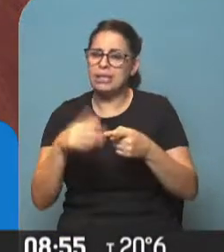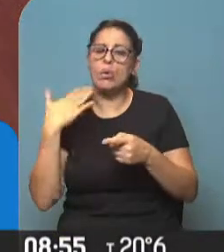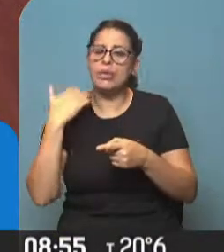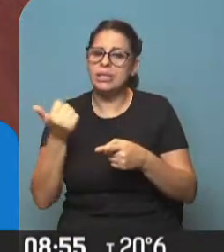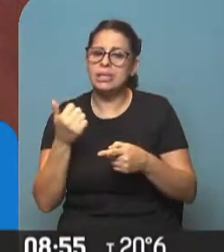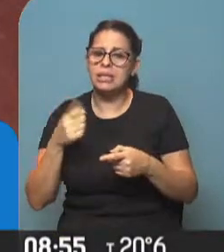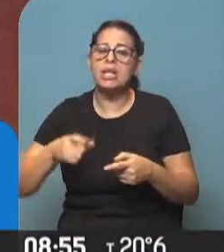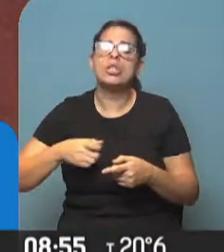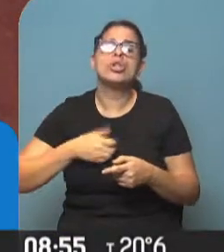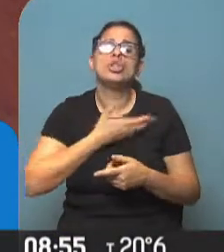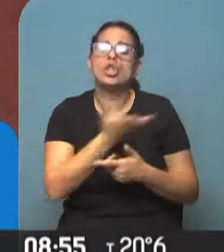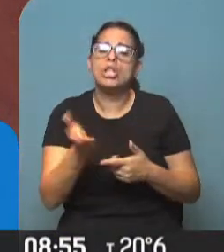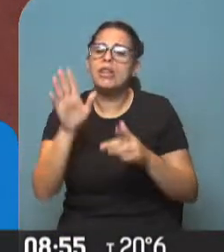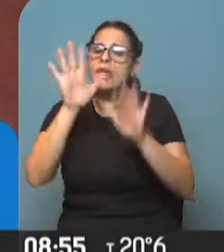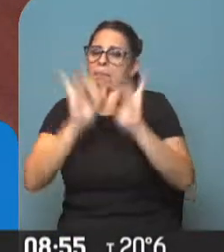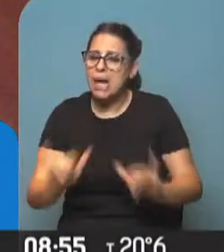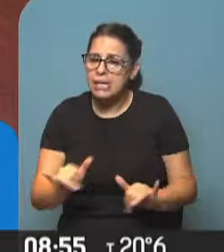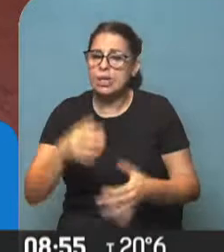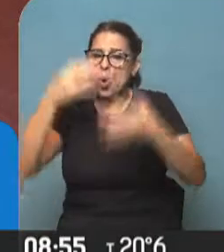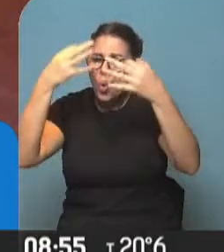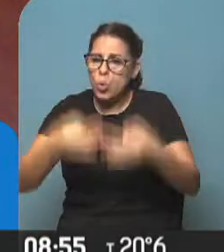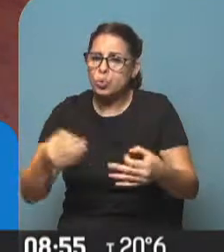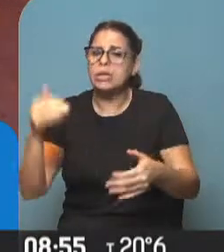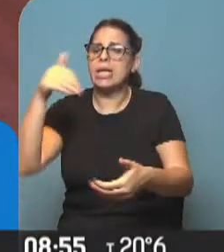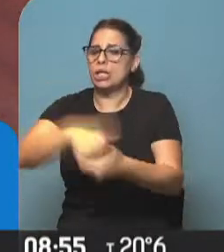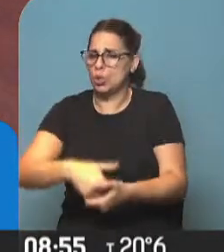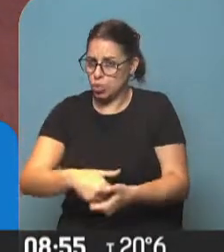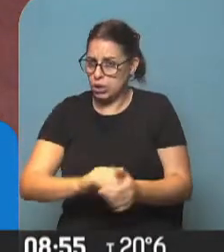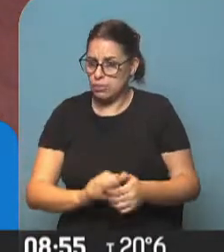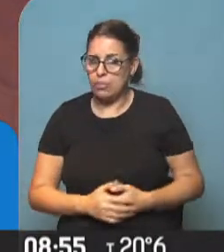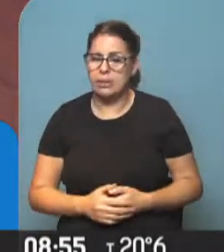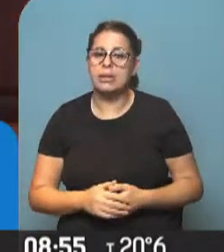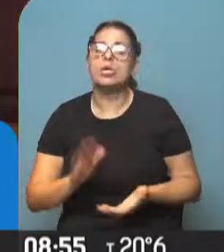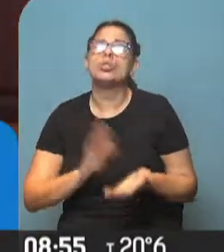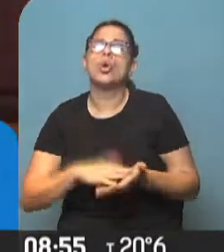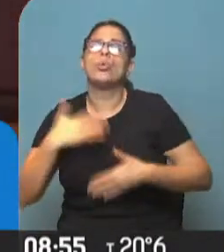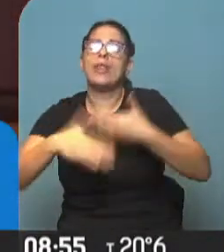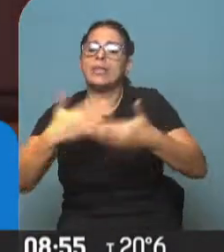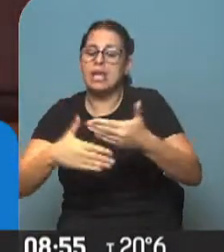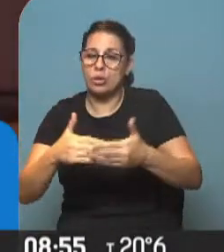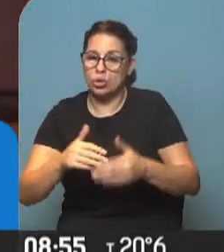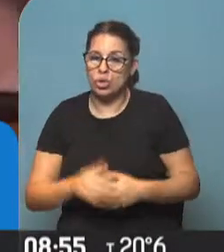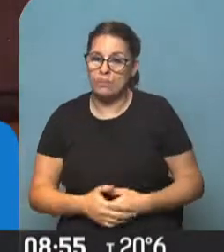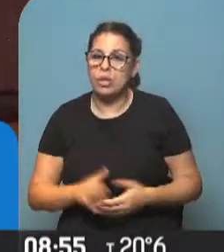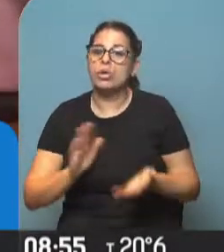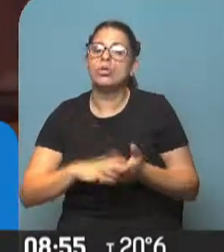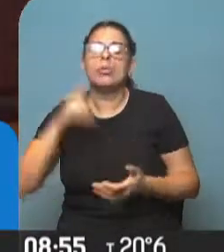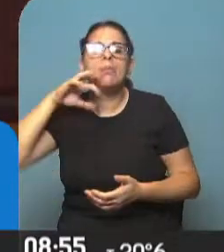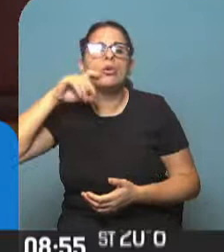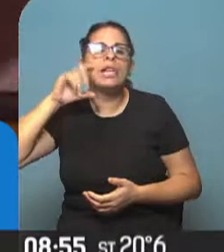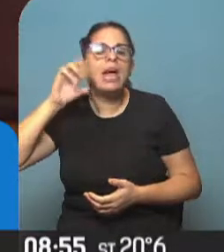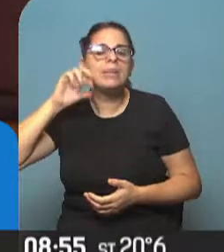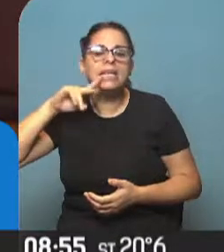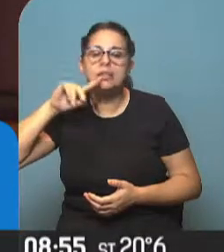sociedades pacíficas justas e inclusivas de los ojos del desarrollo es esta noción de empoderamiento legal